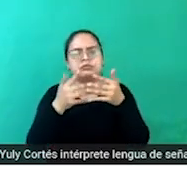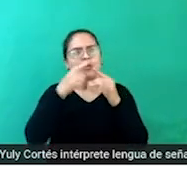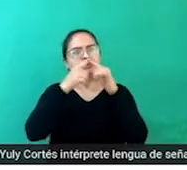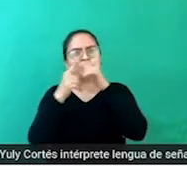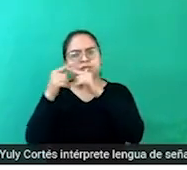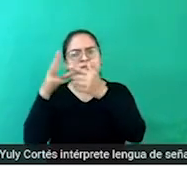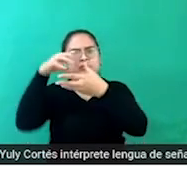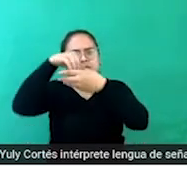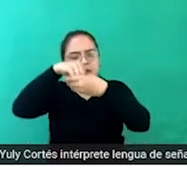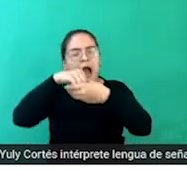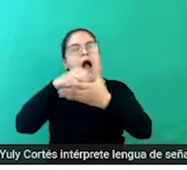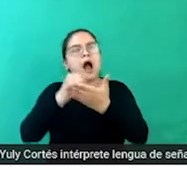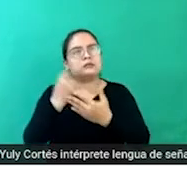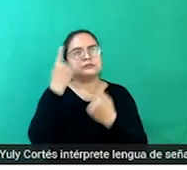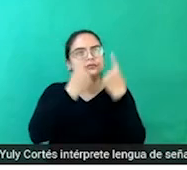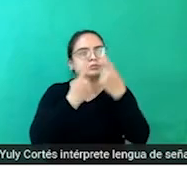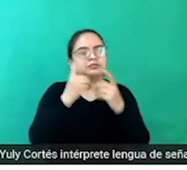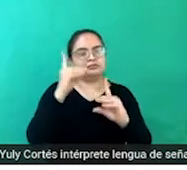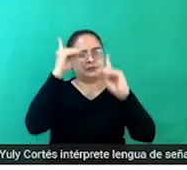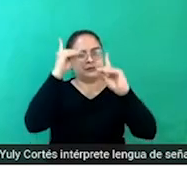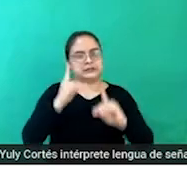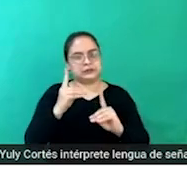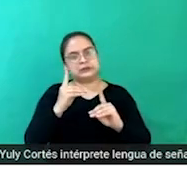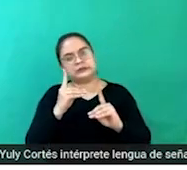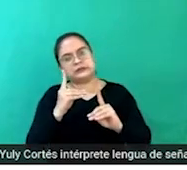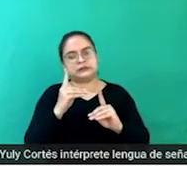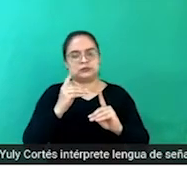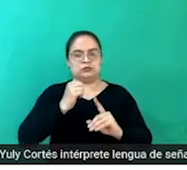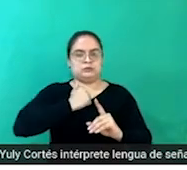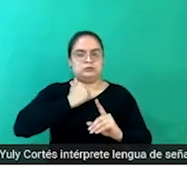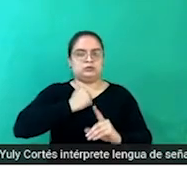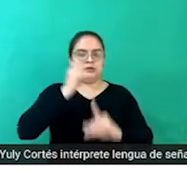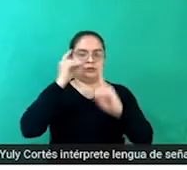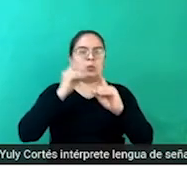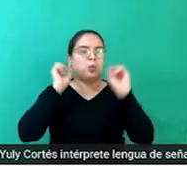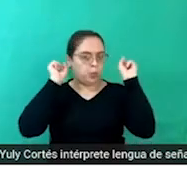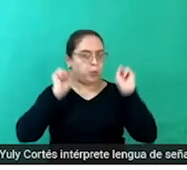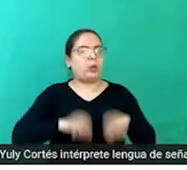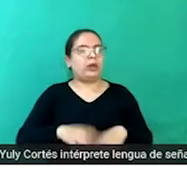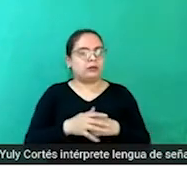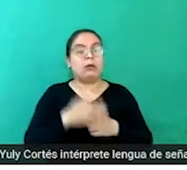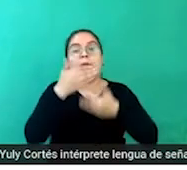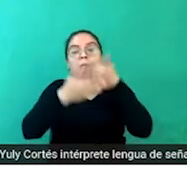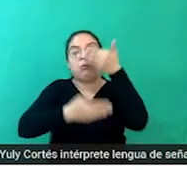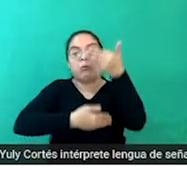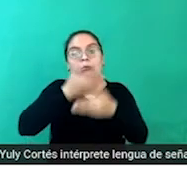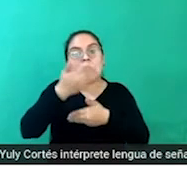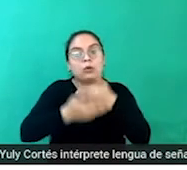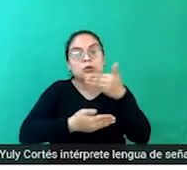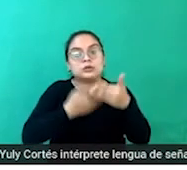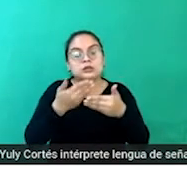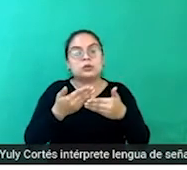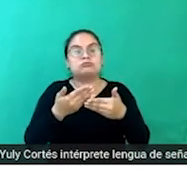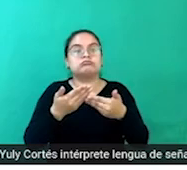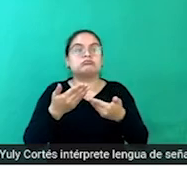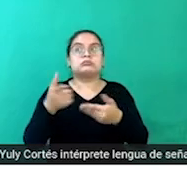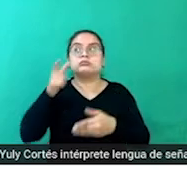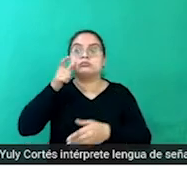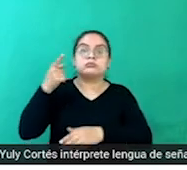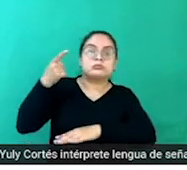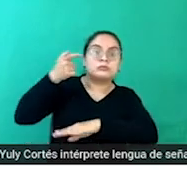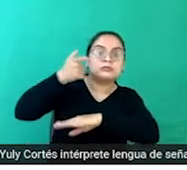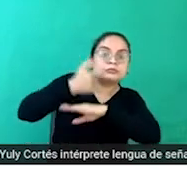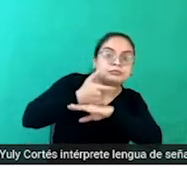podemos tomar decisiones complejas y autónomas, vale decir que el proceso como tal no requiere de una intervención